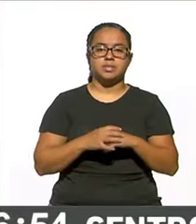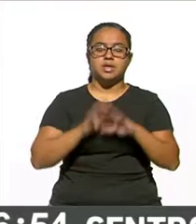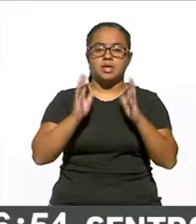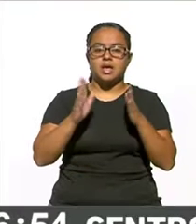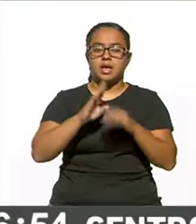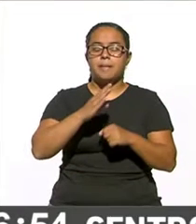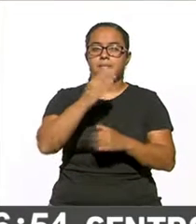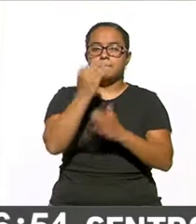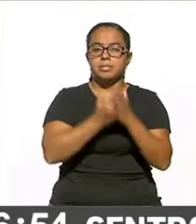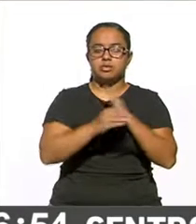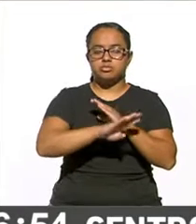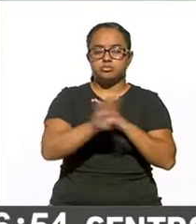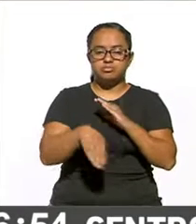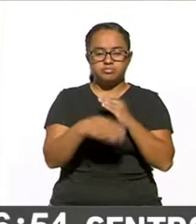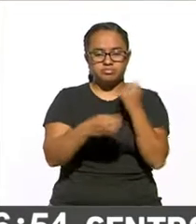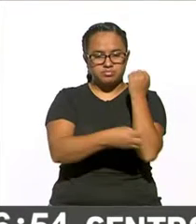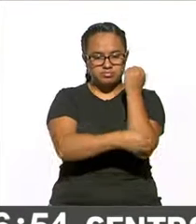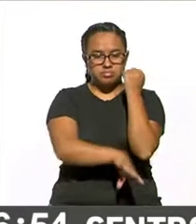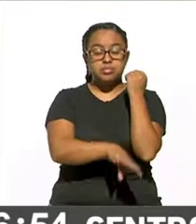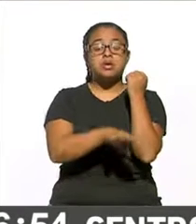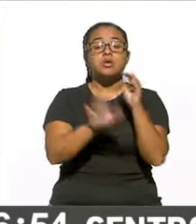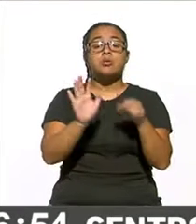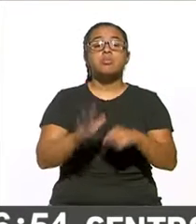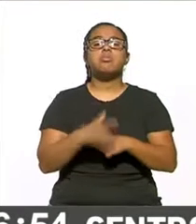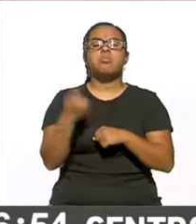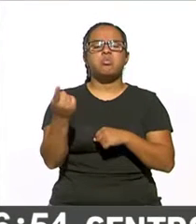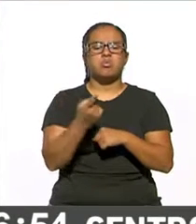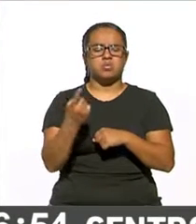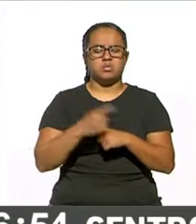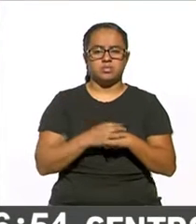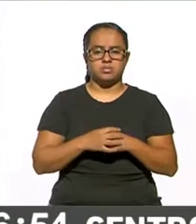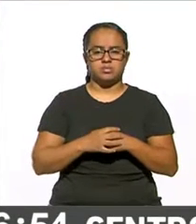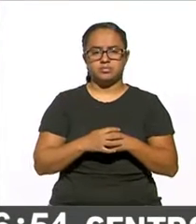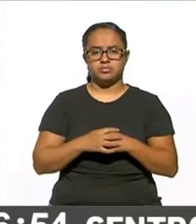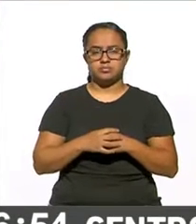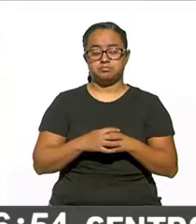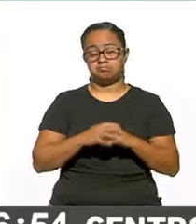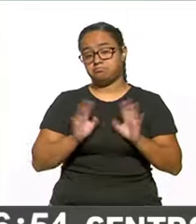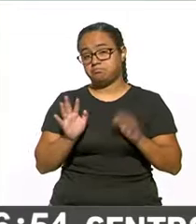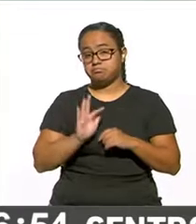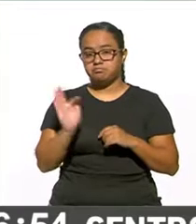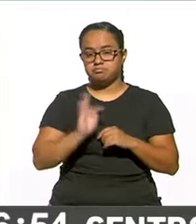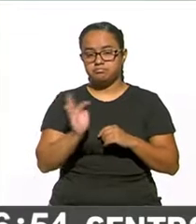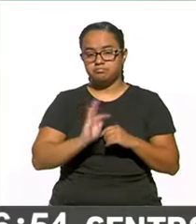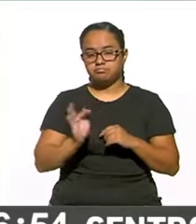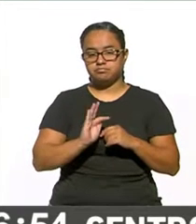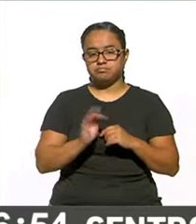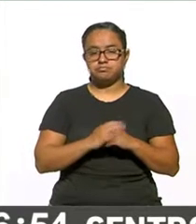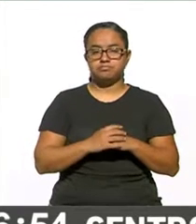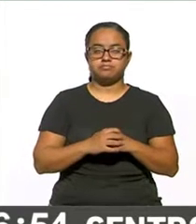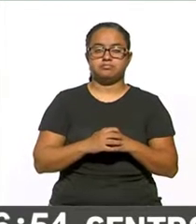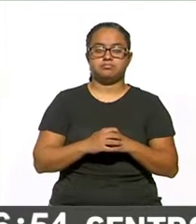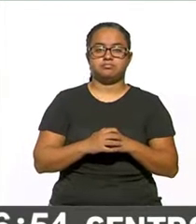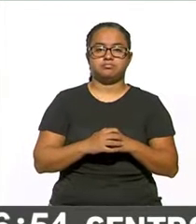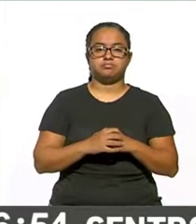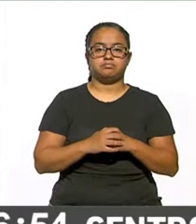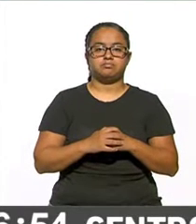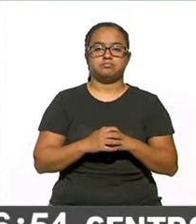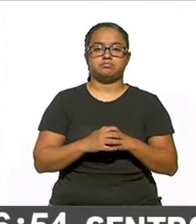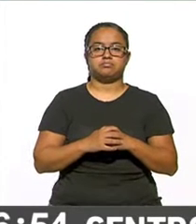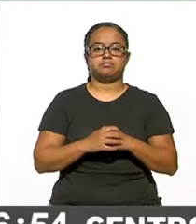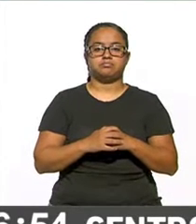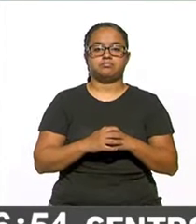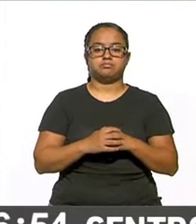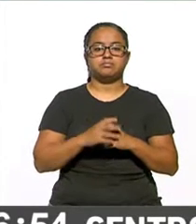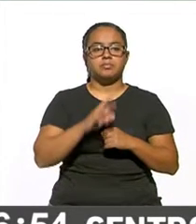menos defunciones y muy probablemente esto tiene que ver con, digamos, una